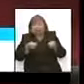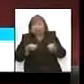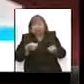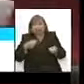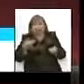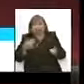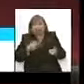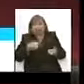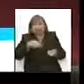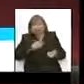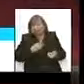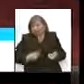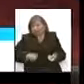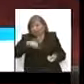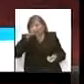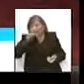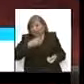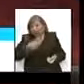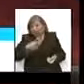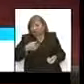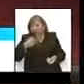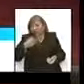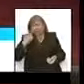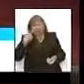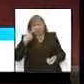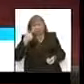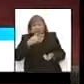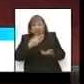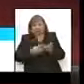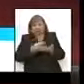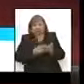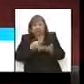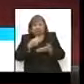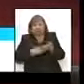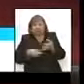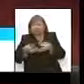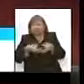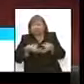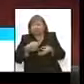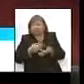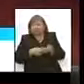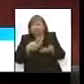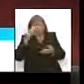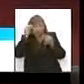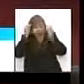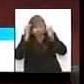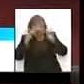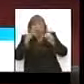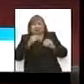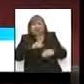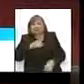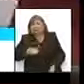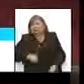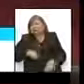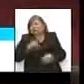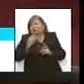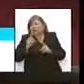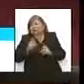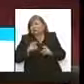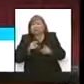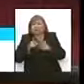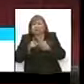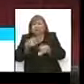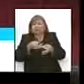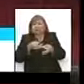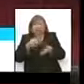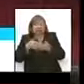y el Estado en el Perú. Aquí lo conocen todos los que discuten la ley de presupuesto. Al final no le piden opinión al MEF, sino el MEF consulta a los grupos económicos.